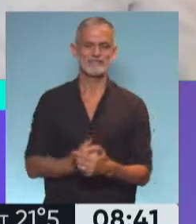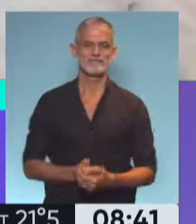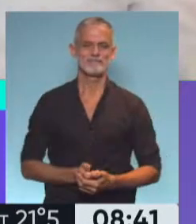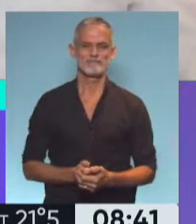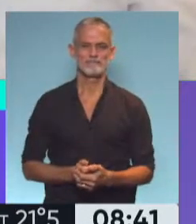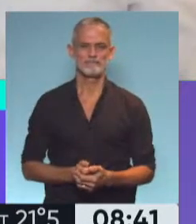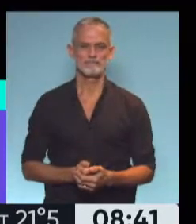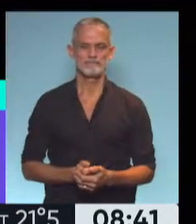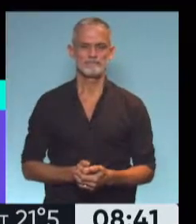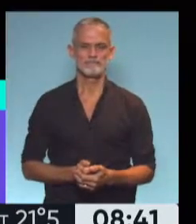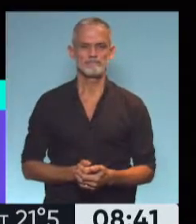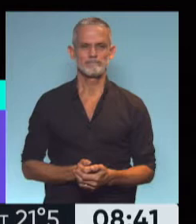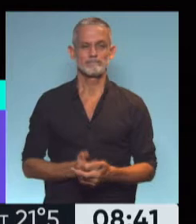testimonios.